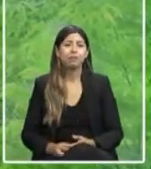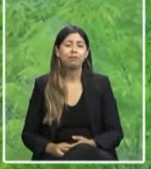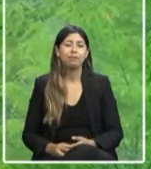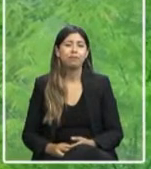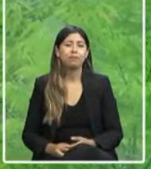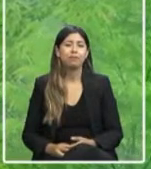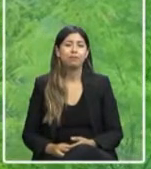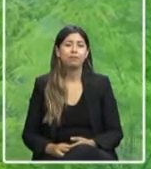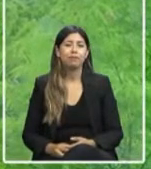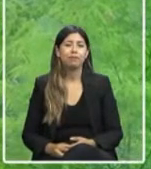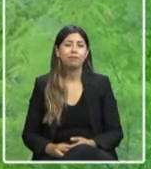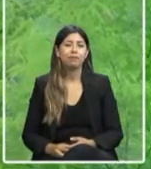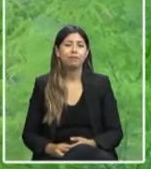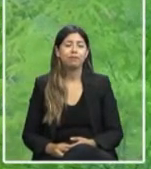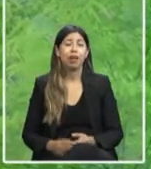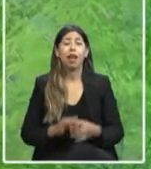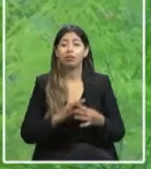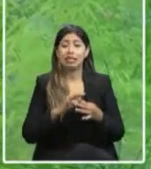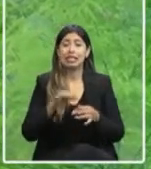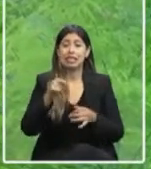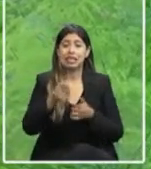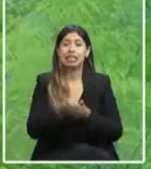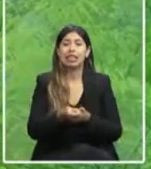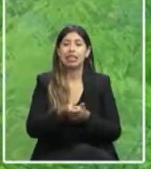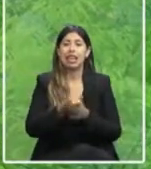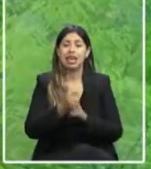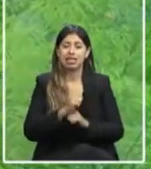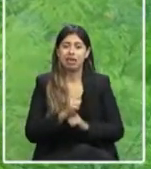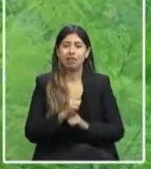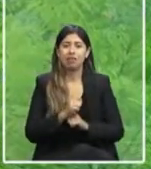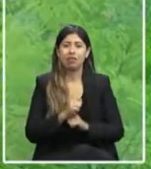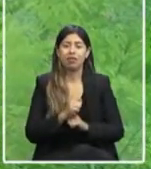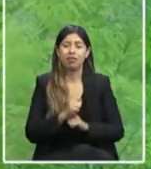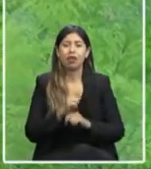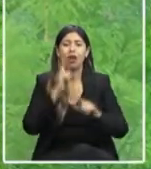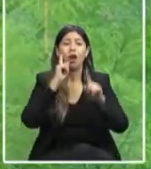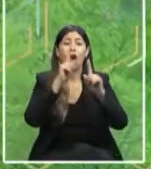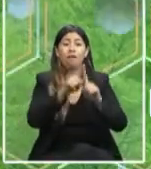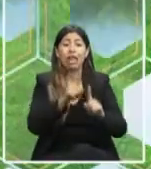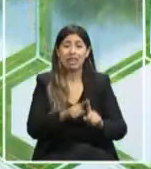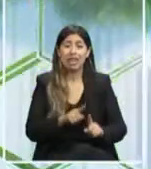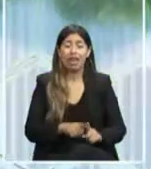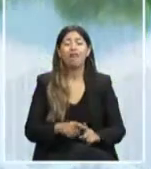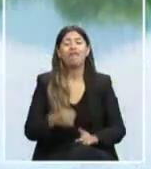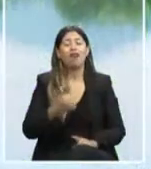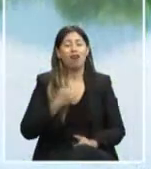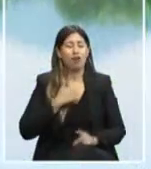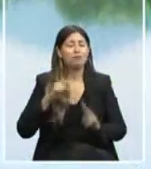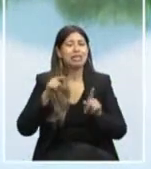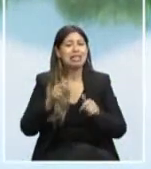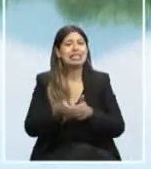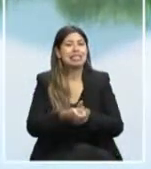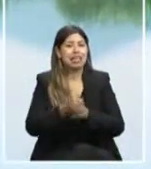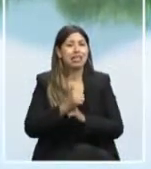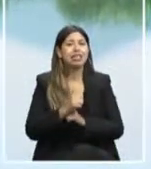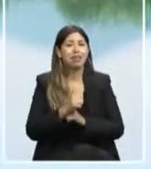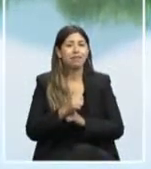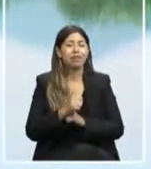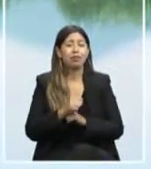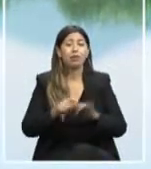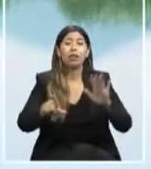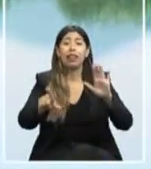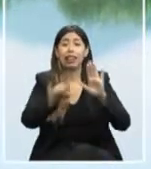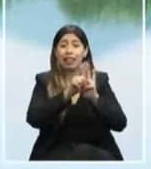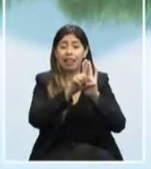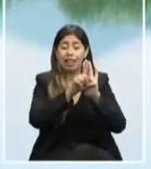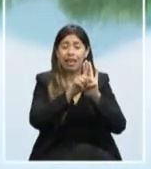eso es un desafío cumplir con los objetivos que nos pongamos. La ley